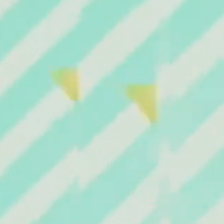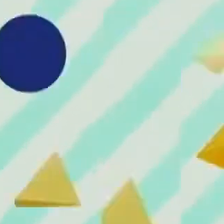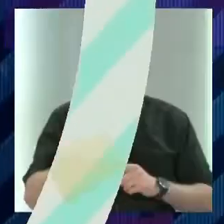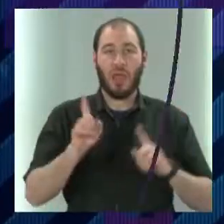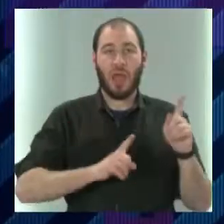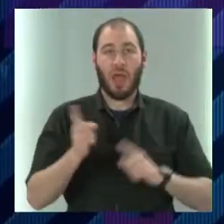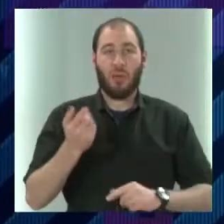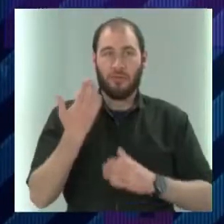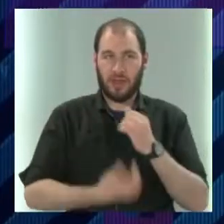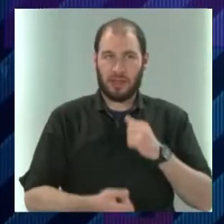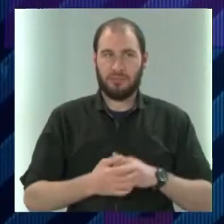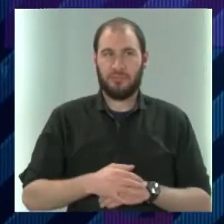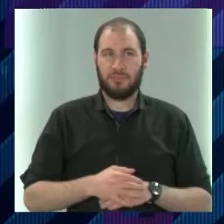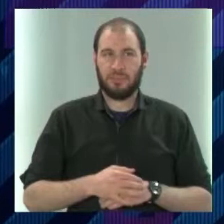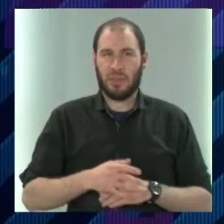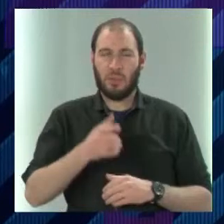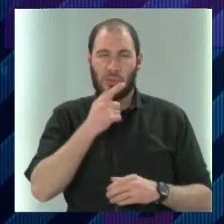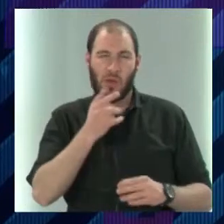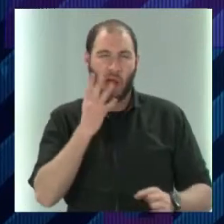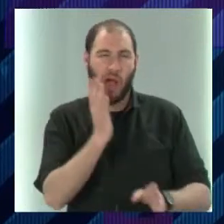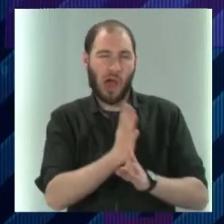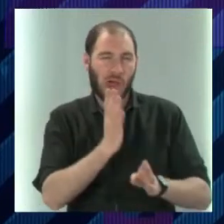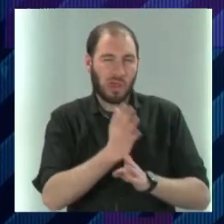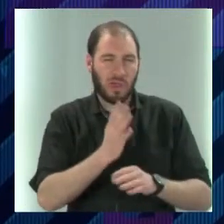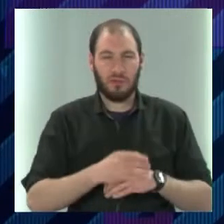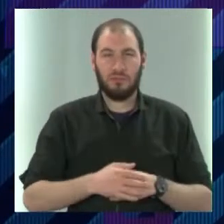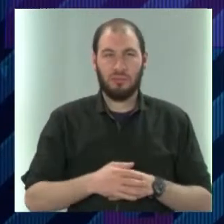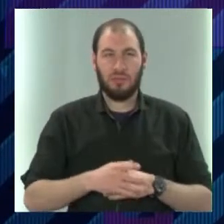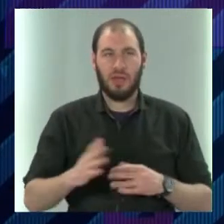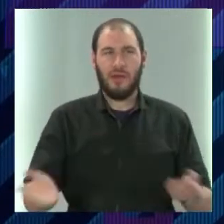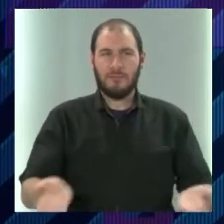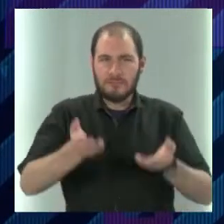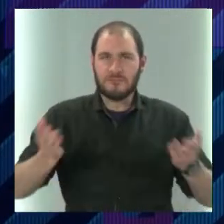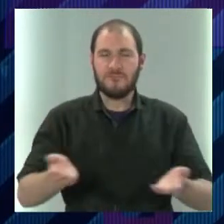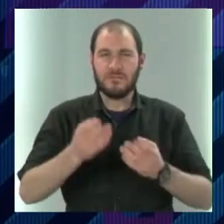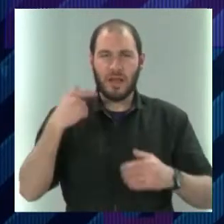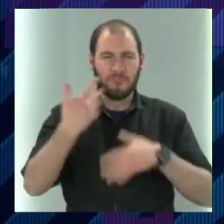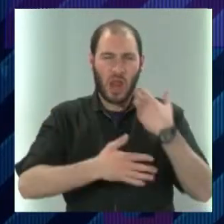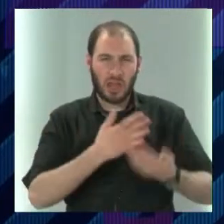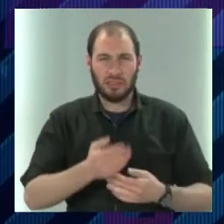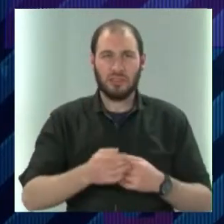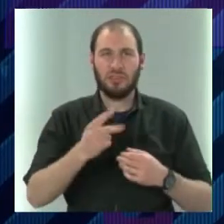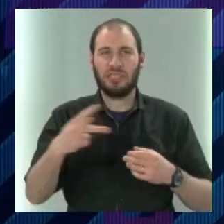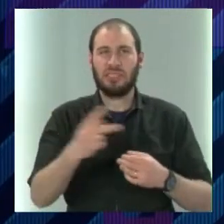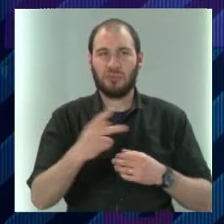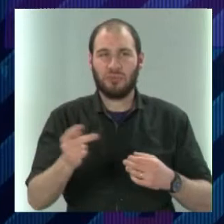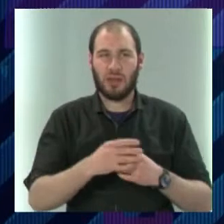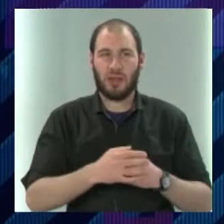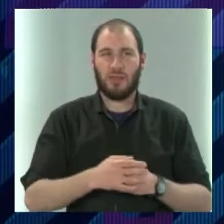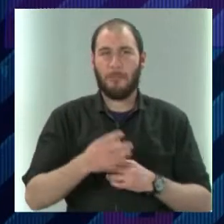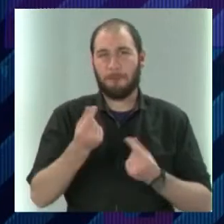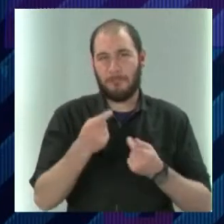estas faltas son ejercer acoso sexual, incitar en forma manifiesta agresiva a mantener prácticas sexuales por